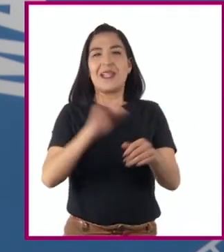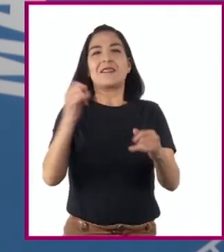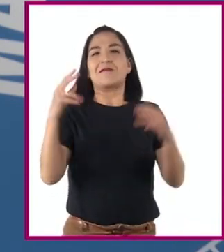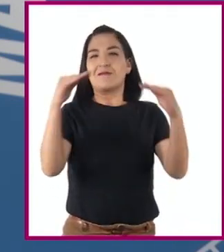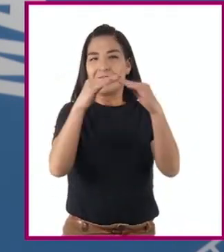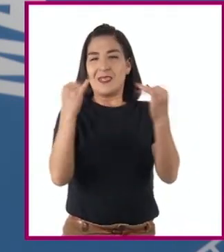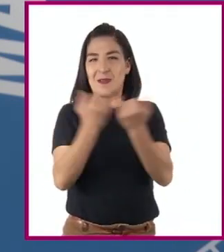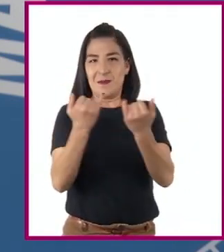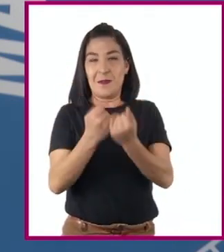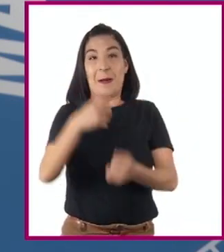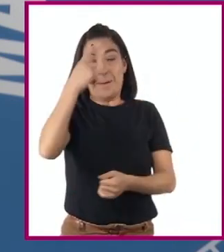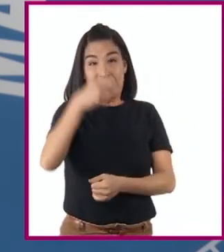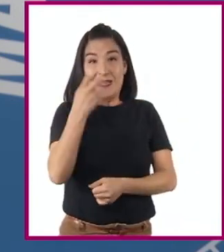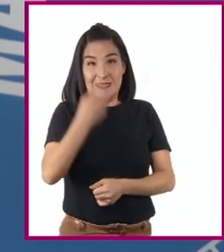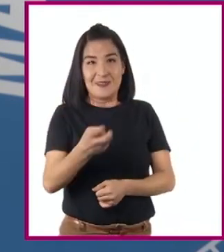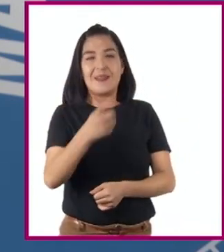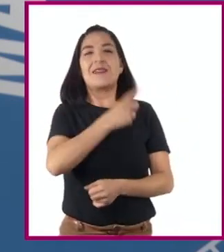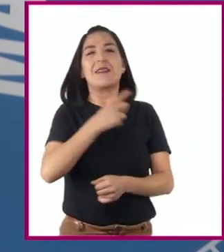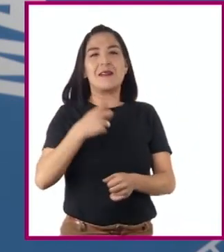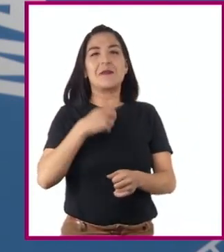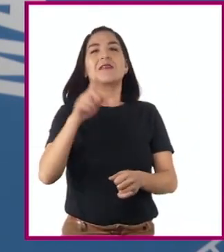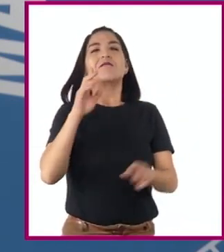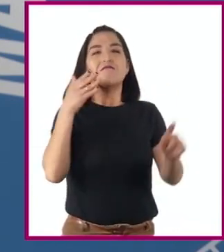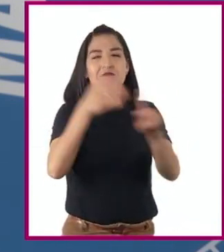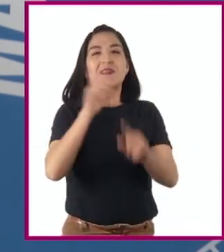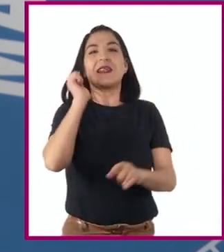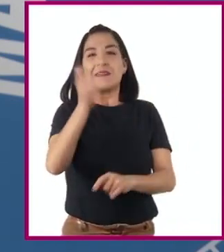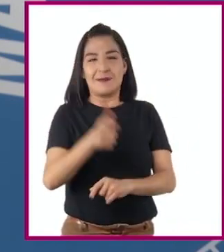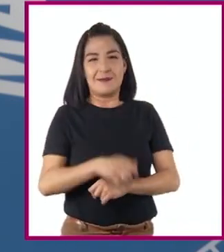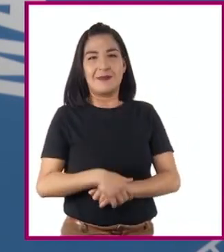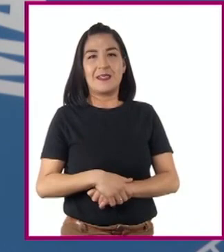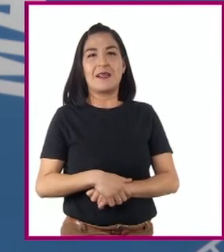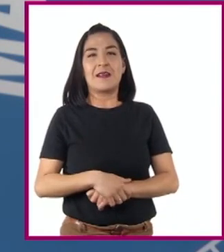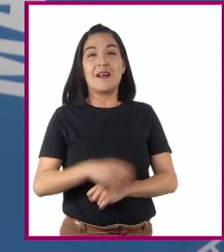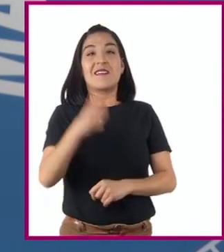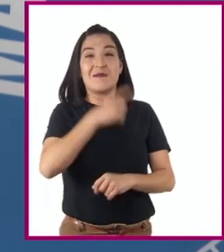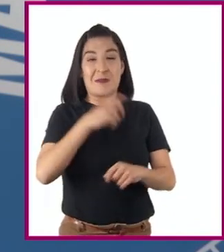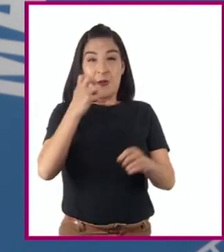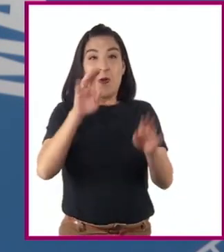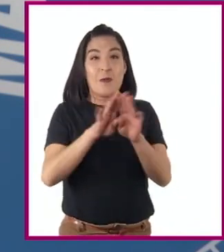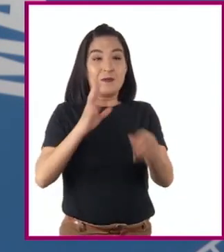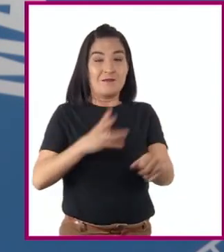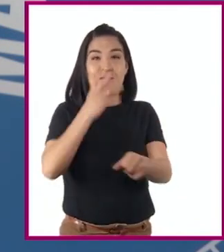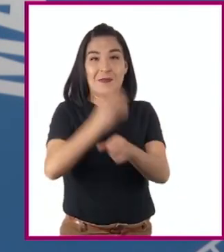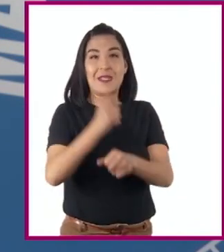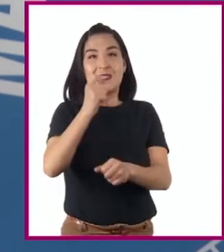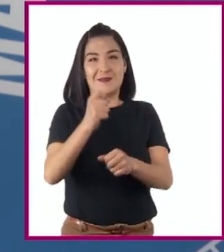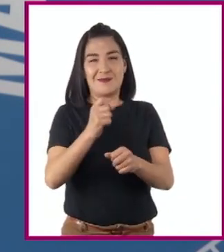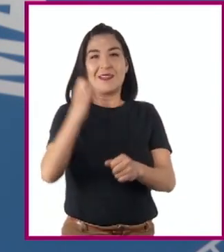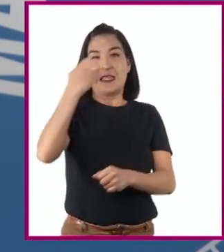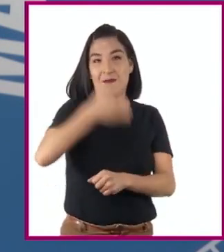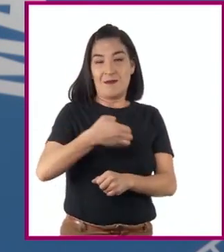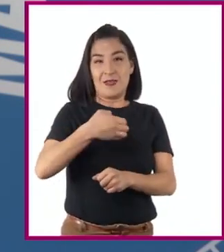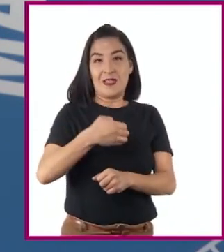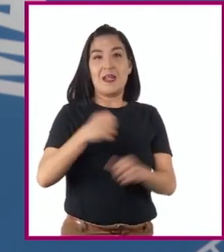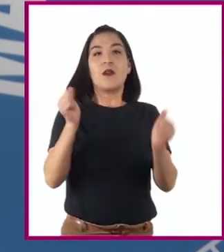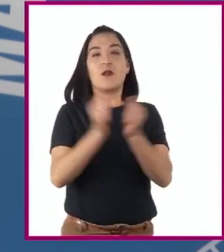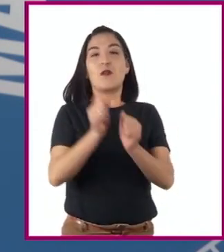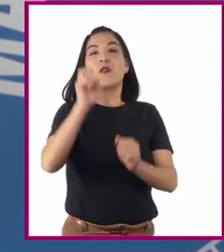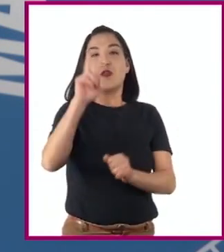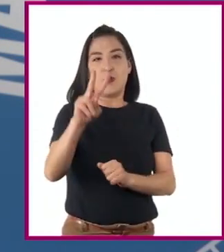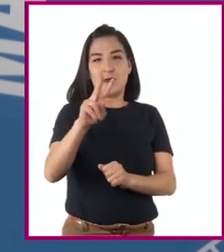igualdades? Para ello, debemos tener muy claro que resolver un sistema de ecuaciones lineales con dos